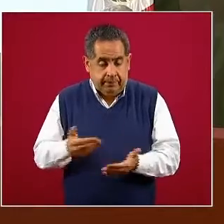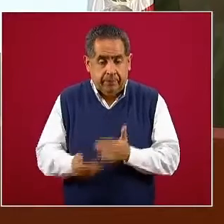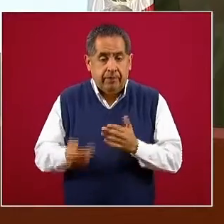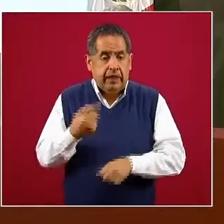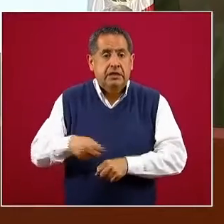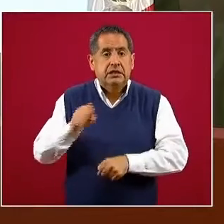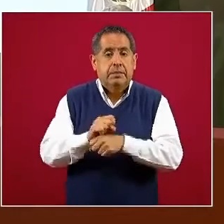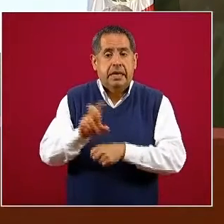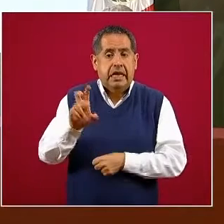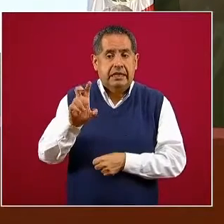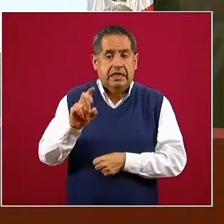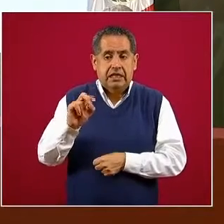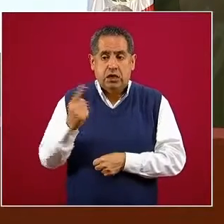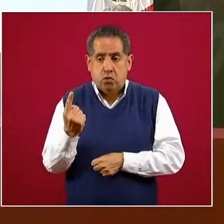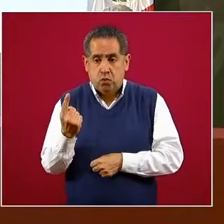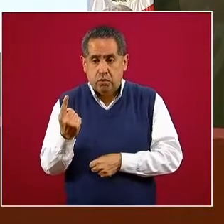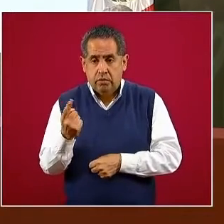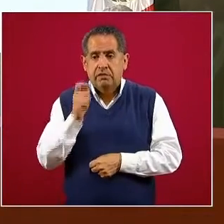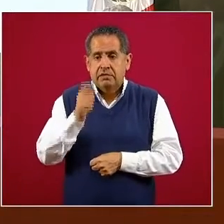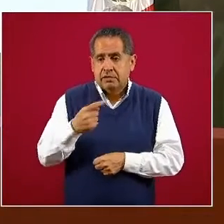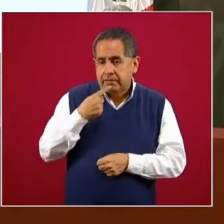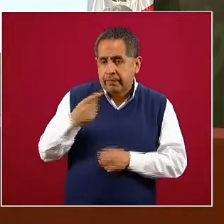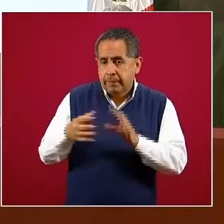La siguiente.